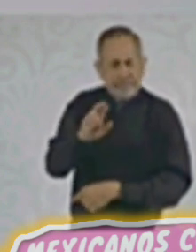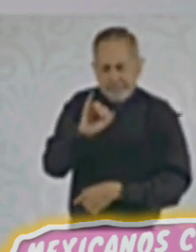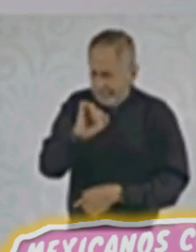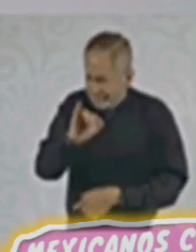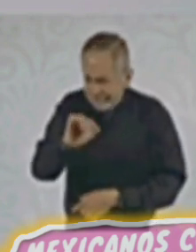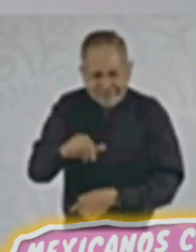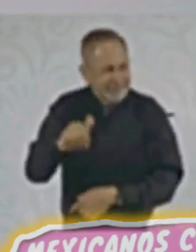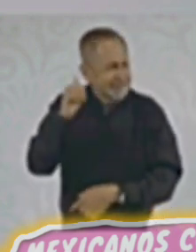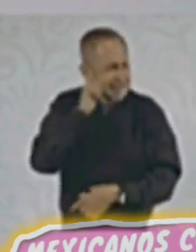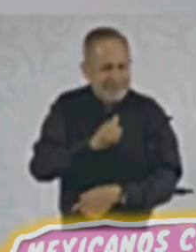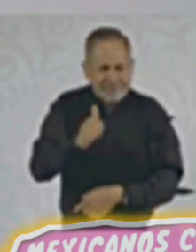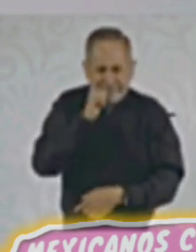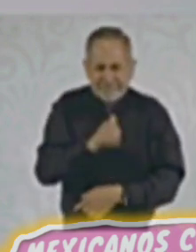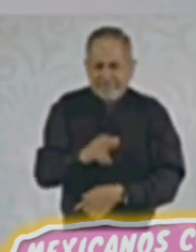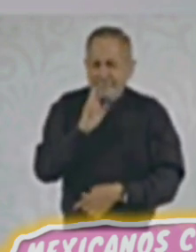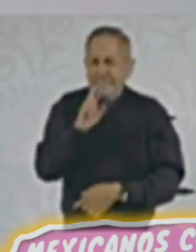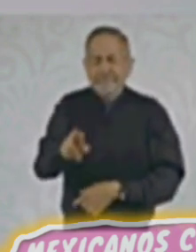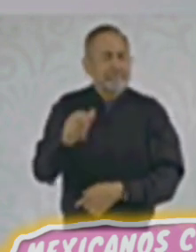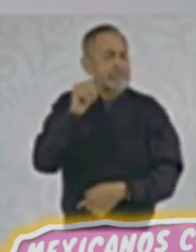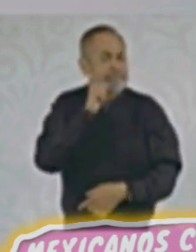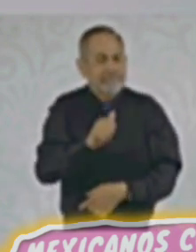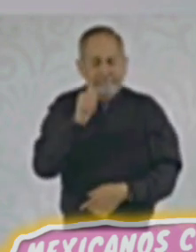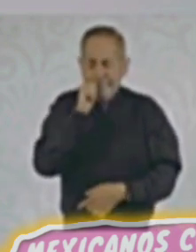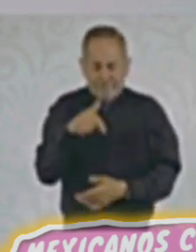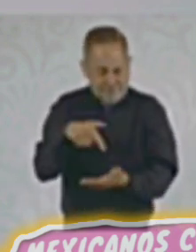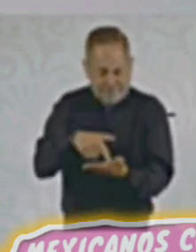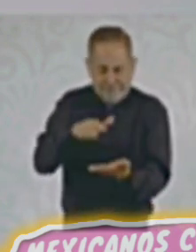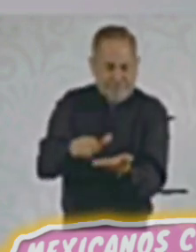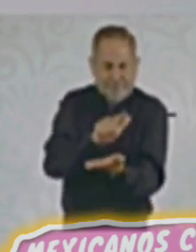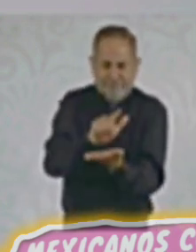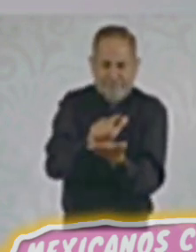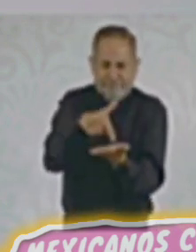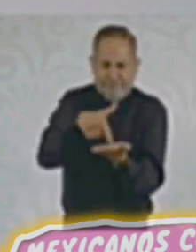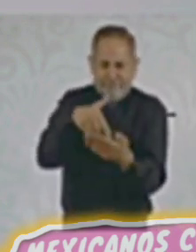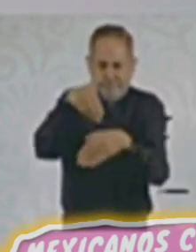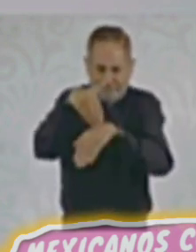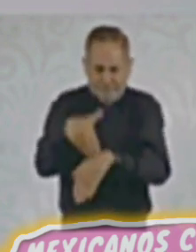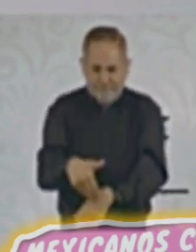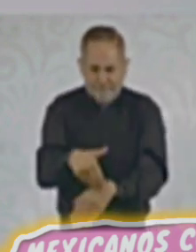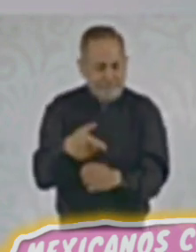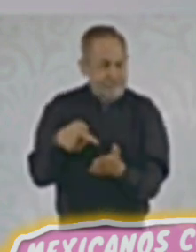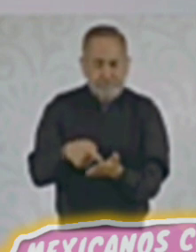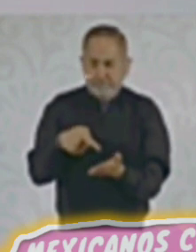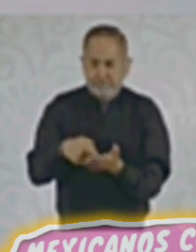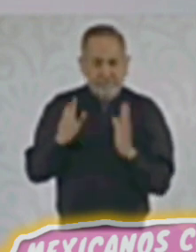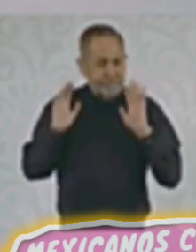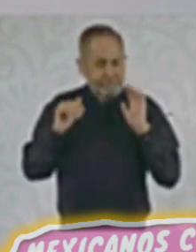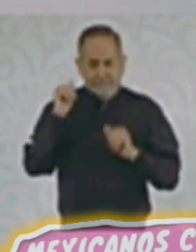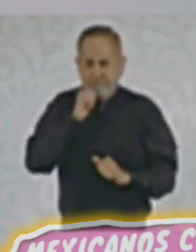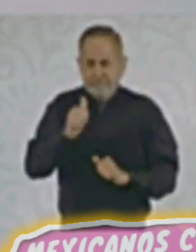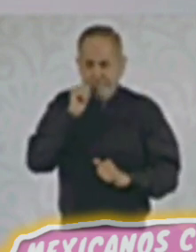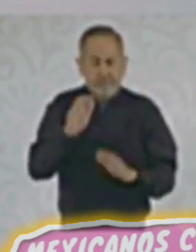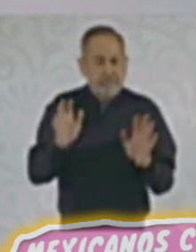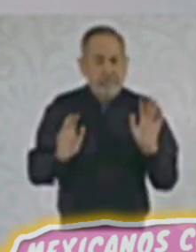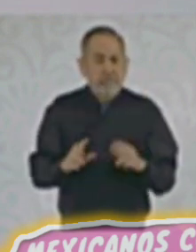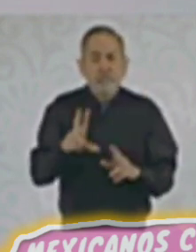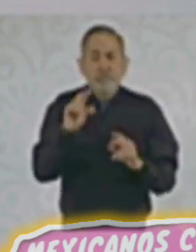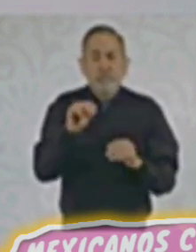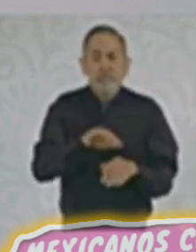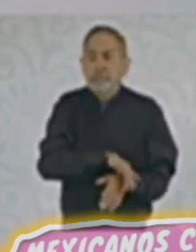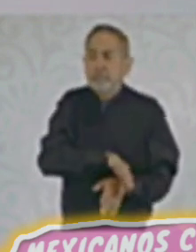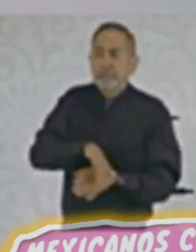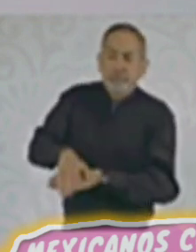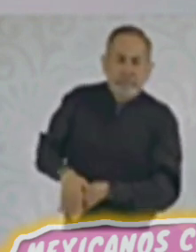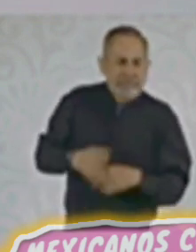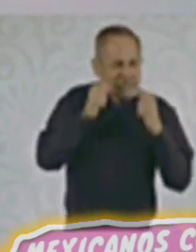Nosotros vamos a actuar siempre en el marco de la ley, siempre. No vamos a entrar